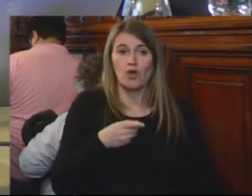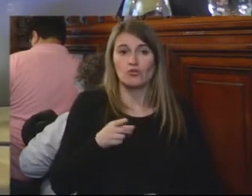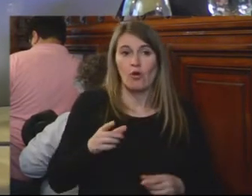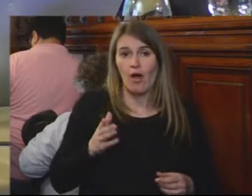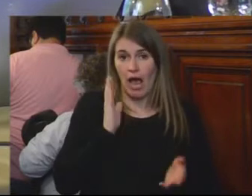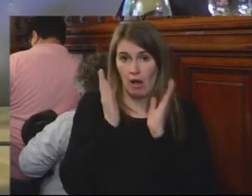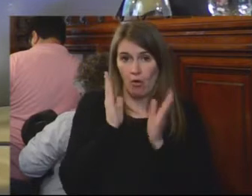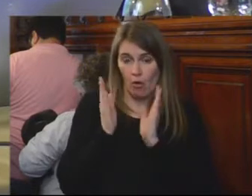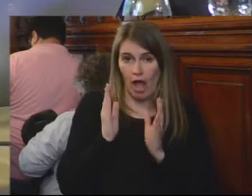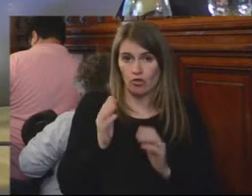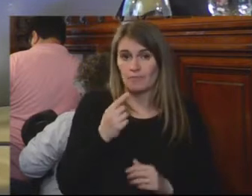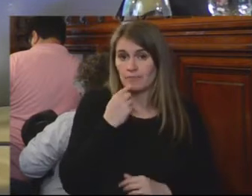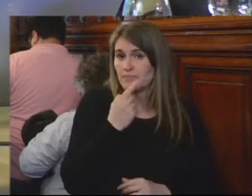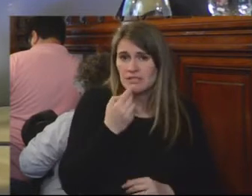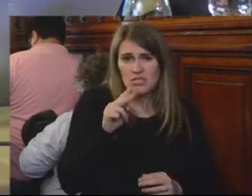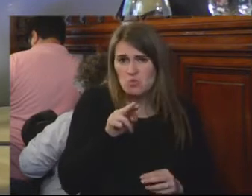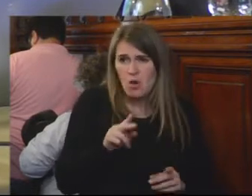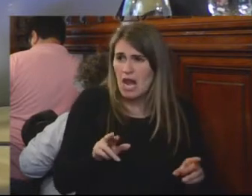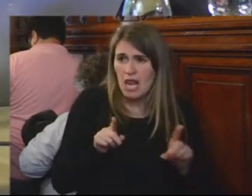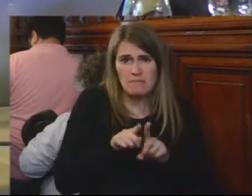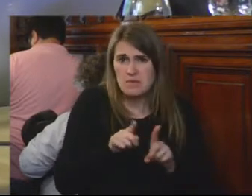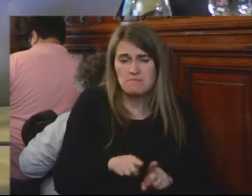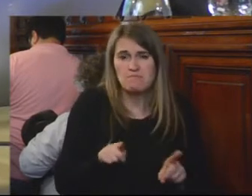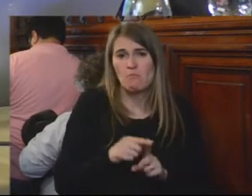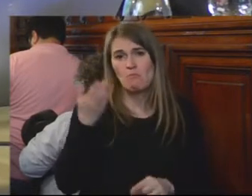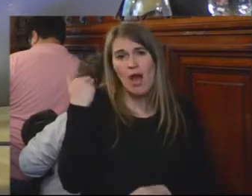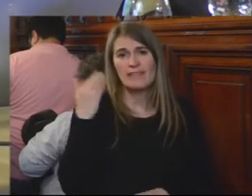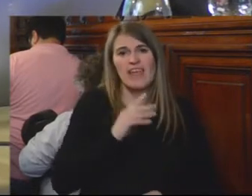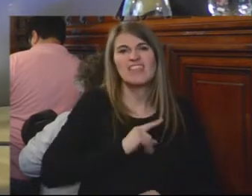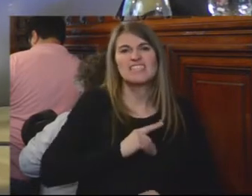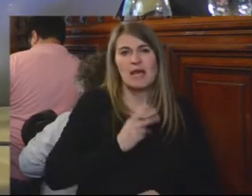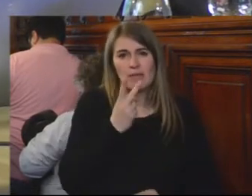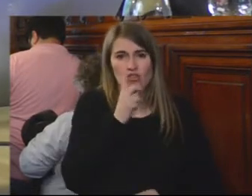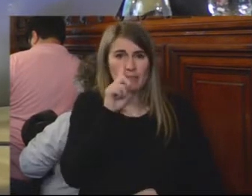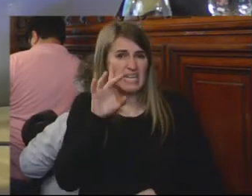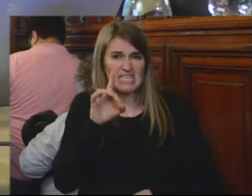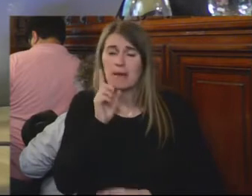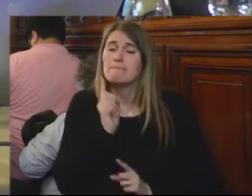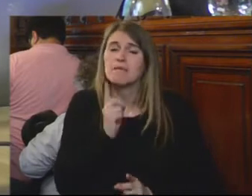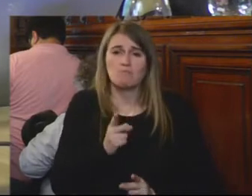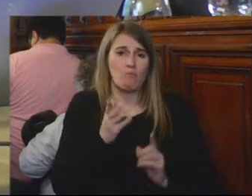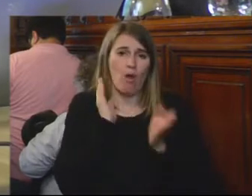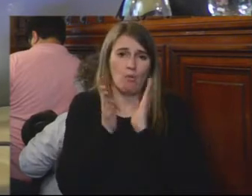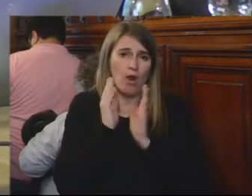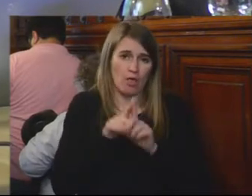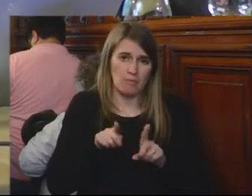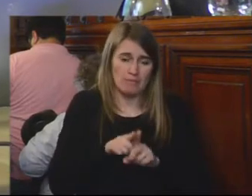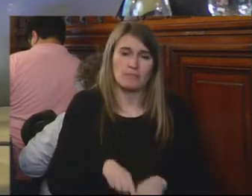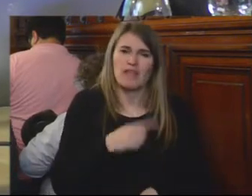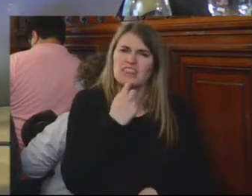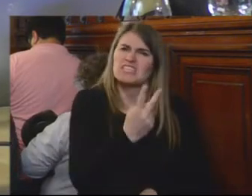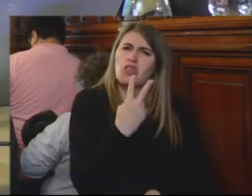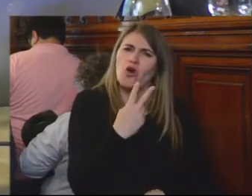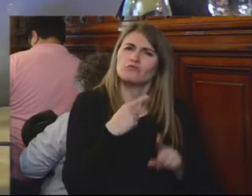su inmensa mayoría es exactamente el mismo que se desempeñaba a diciembre de 2015 respecto del 2 por 1 que se hizo